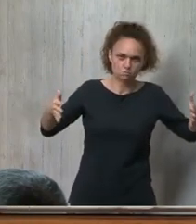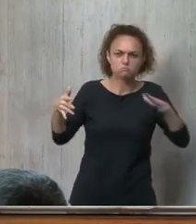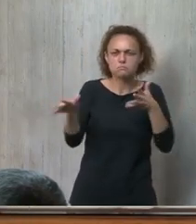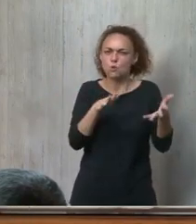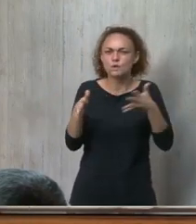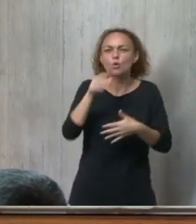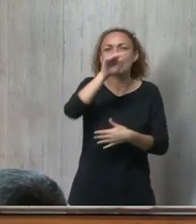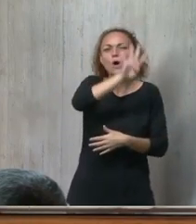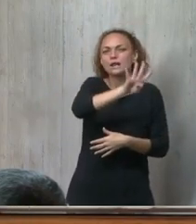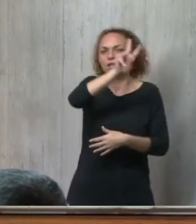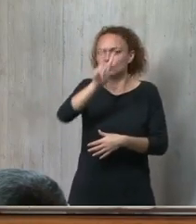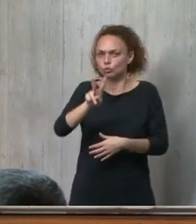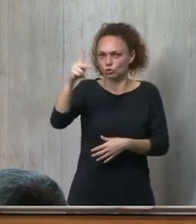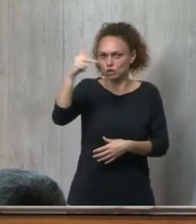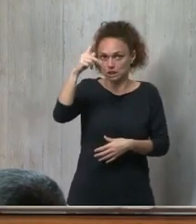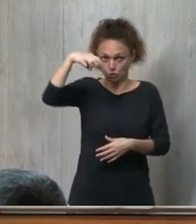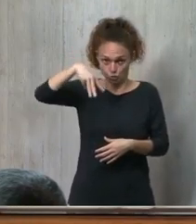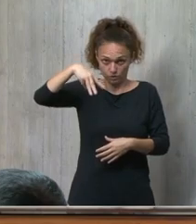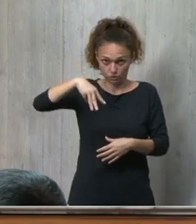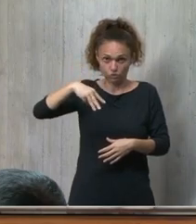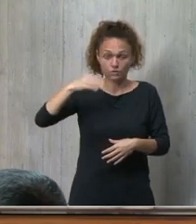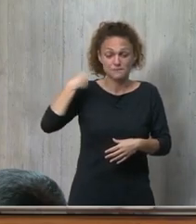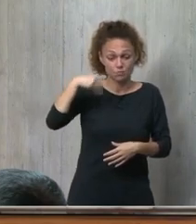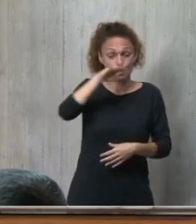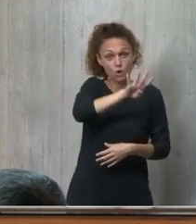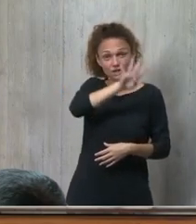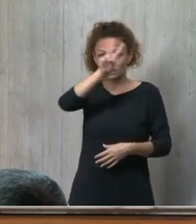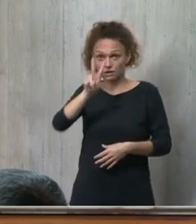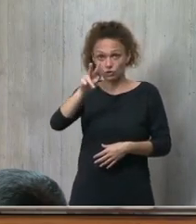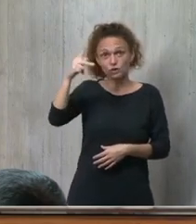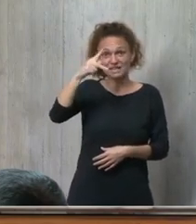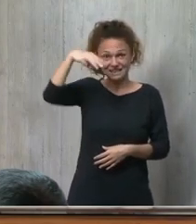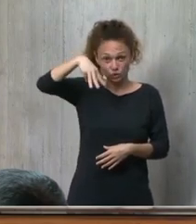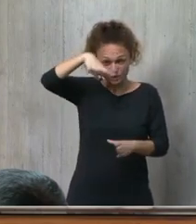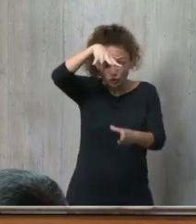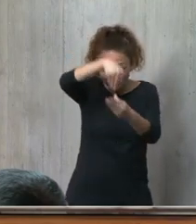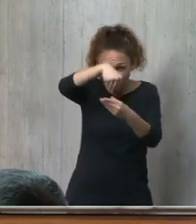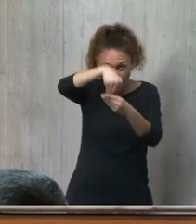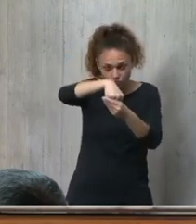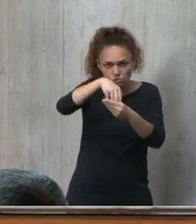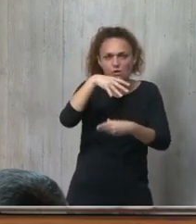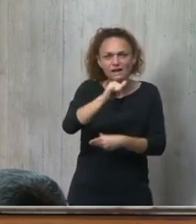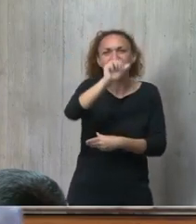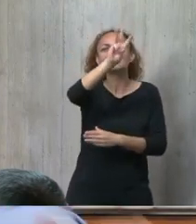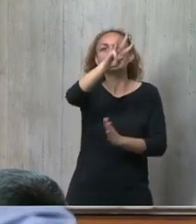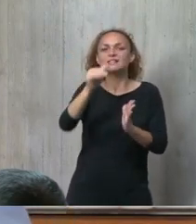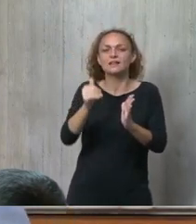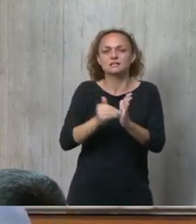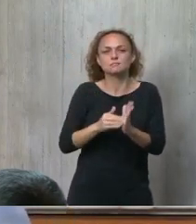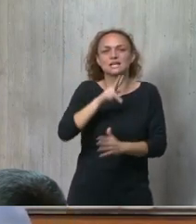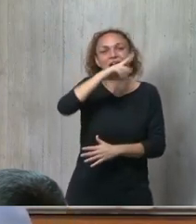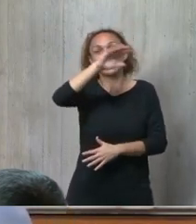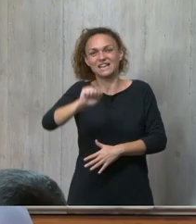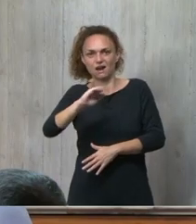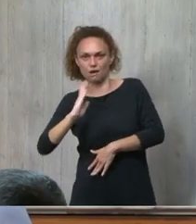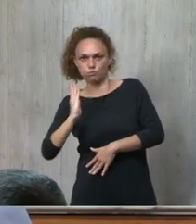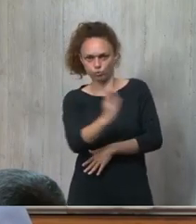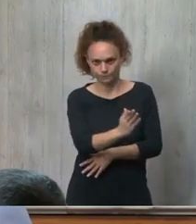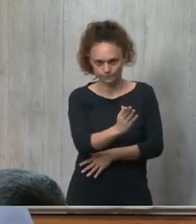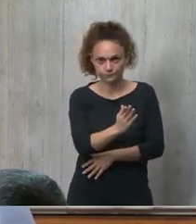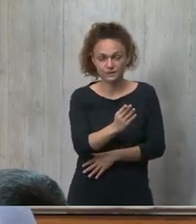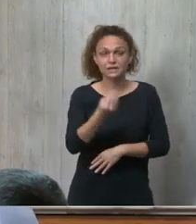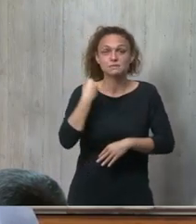kilómetros. Dentro de esos 42 kilómetros se encuentran estas 3.000 hectáreas y la desaparición del humo